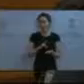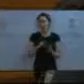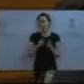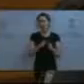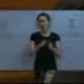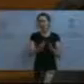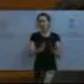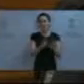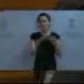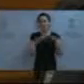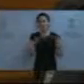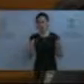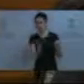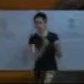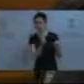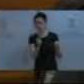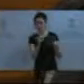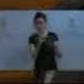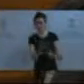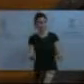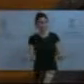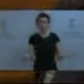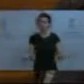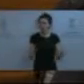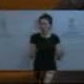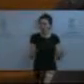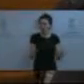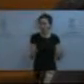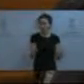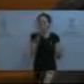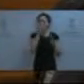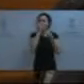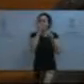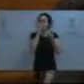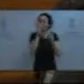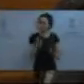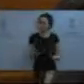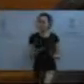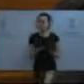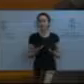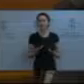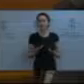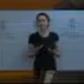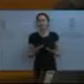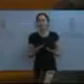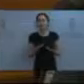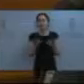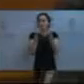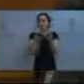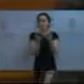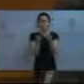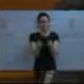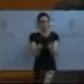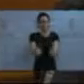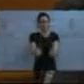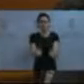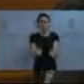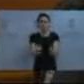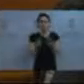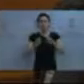sexta, es insuficiente y no está adecuadamente dotado en lo que respecta al